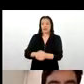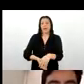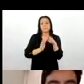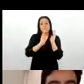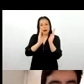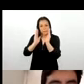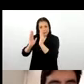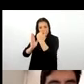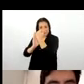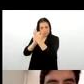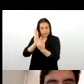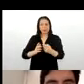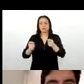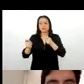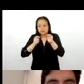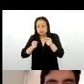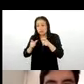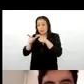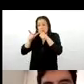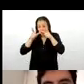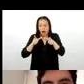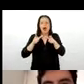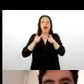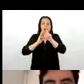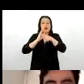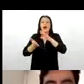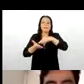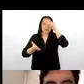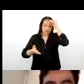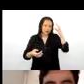de implementación, monitoreo y aprendizaje. En la parte de planificación,